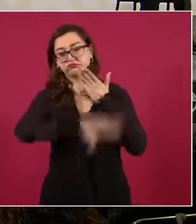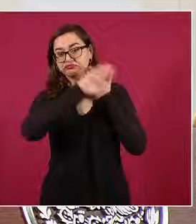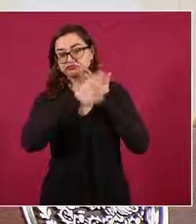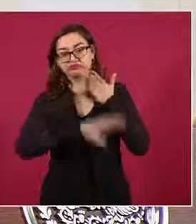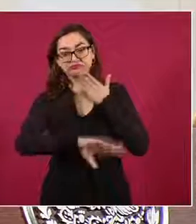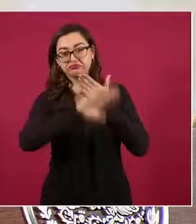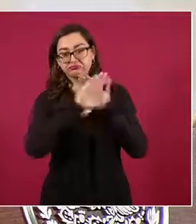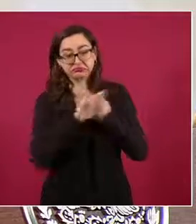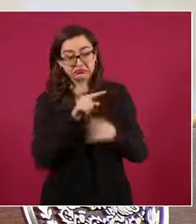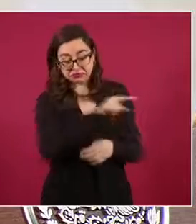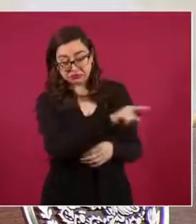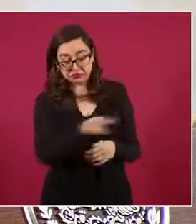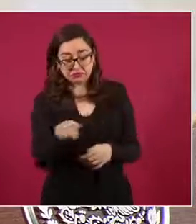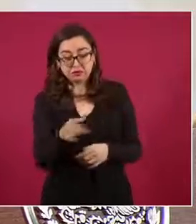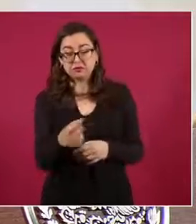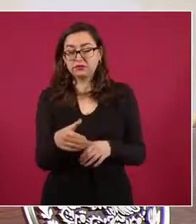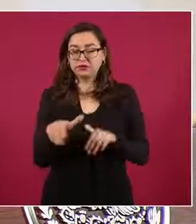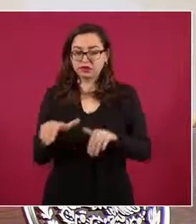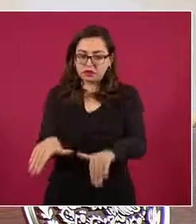profesional,